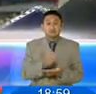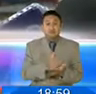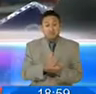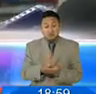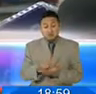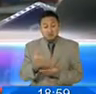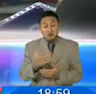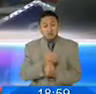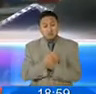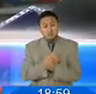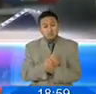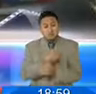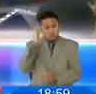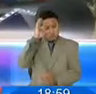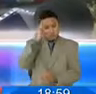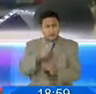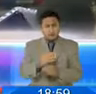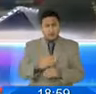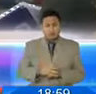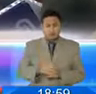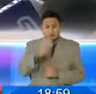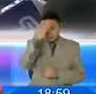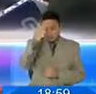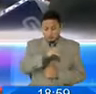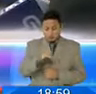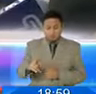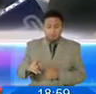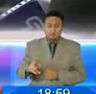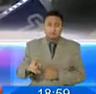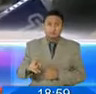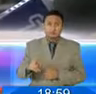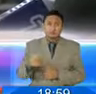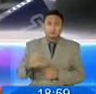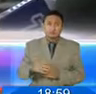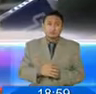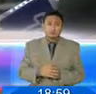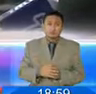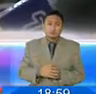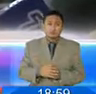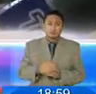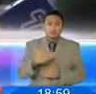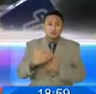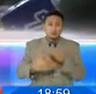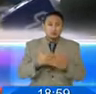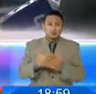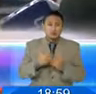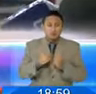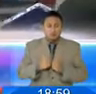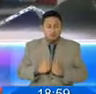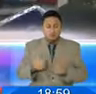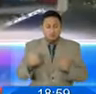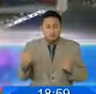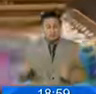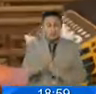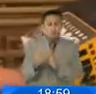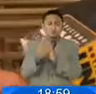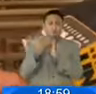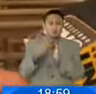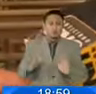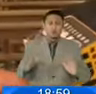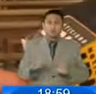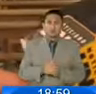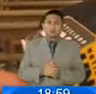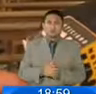de fe viendo que se va apagando el momento de encuentro definitiv para que